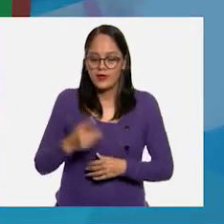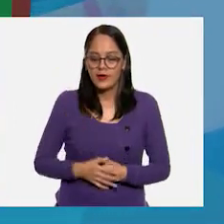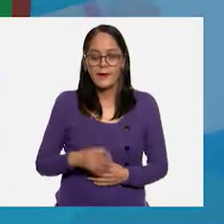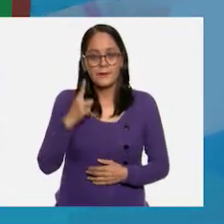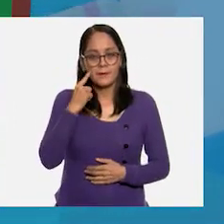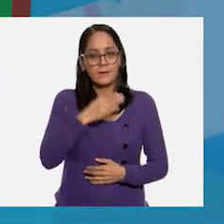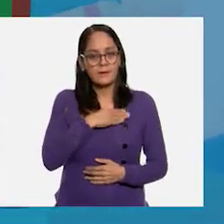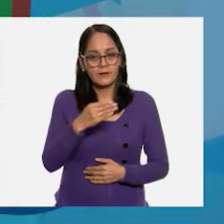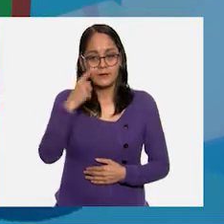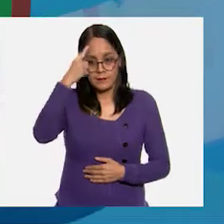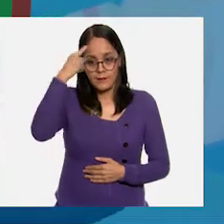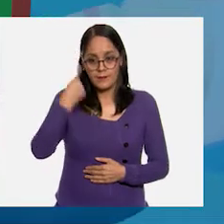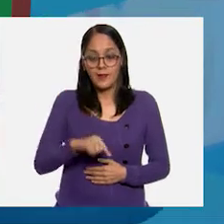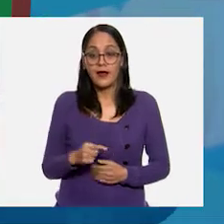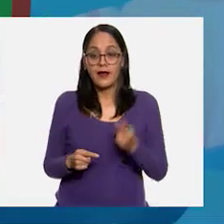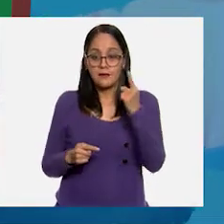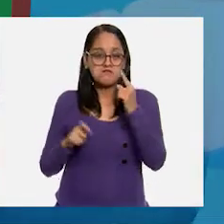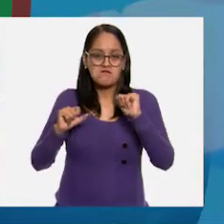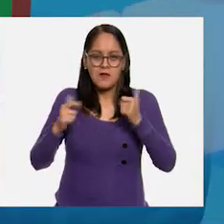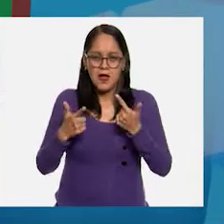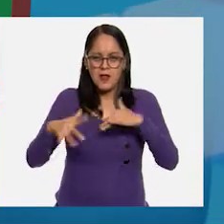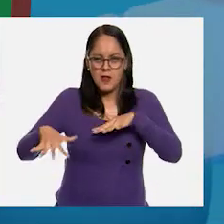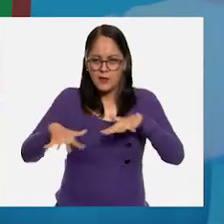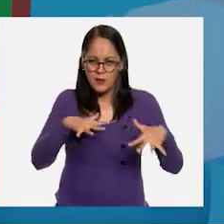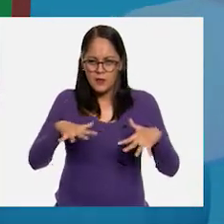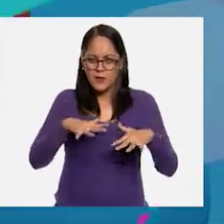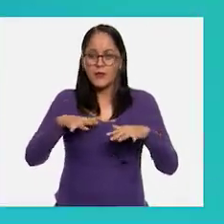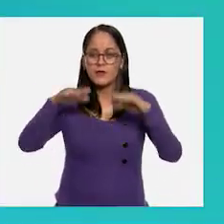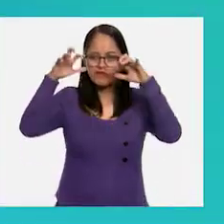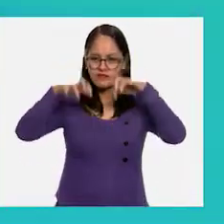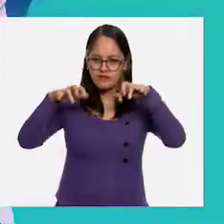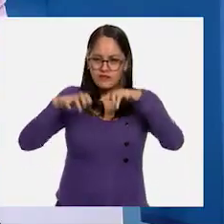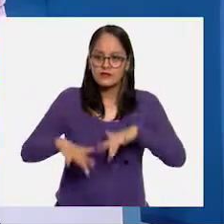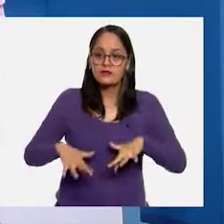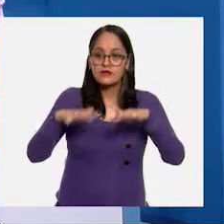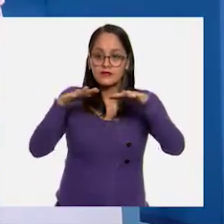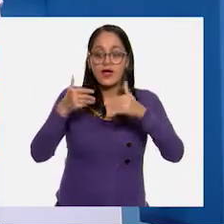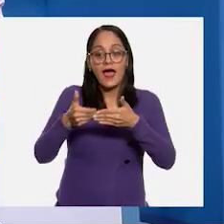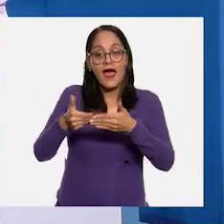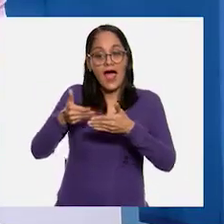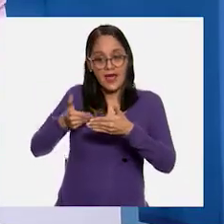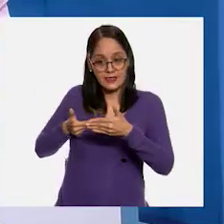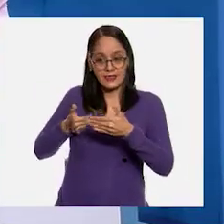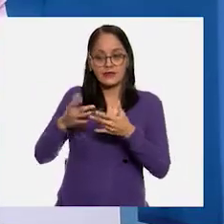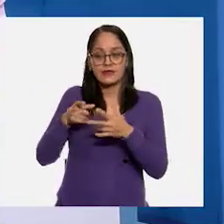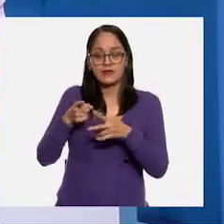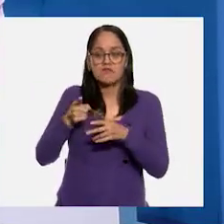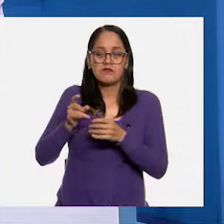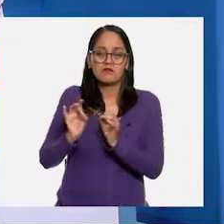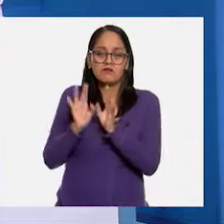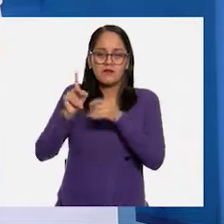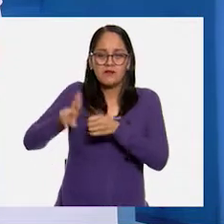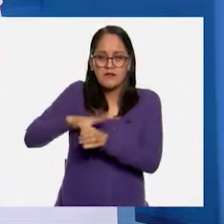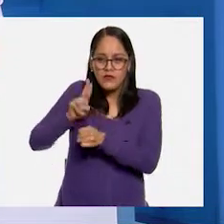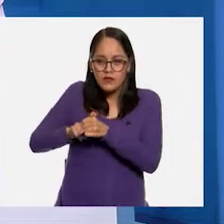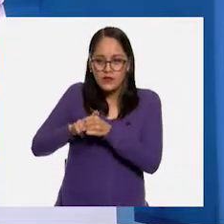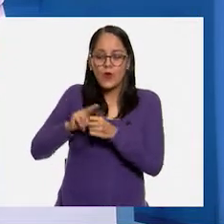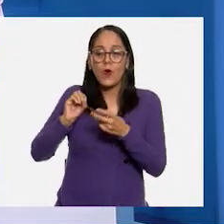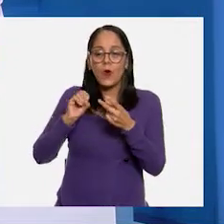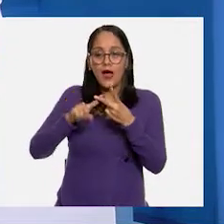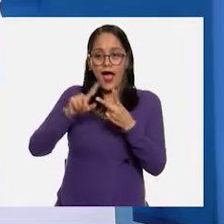Bueno, para que un desastre ocurra, se debe presentar un fenómeno natural o antrópico que alcance